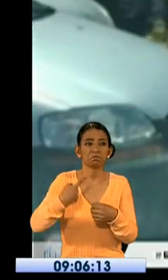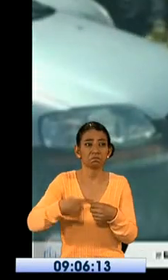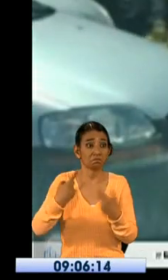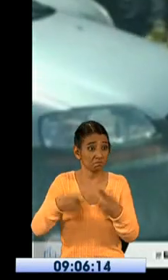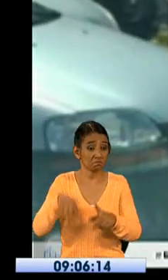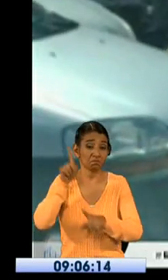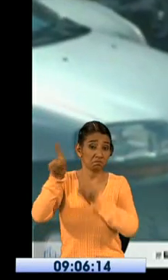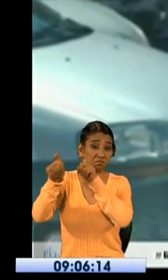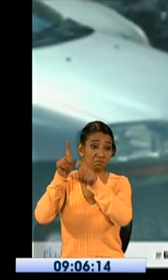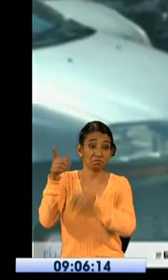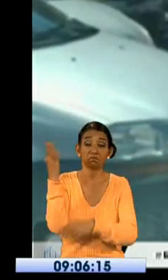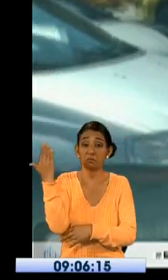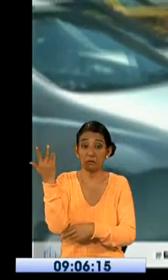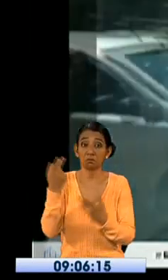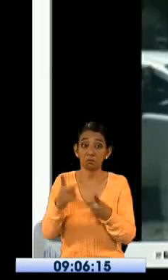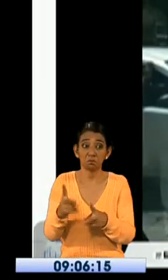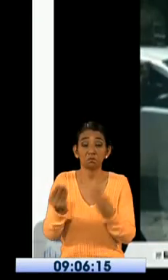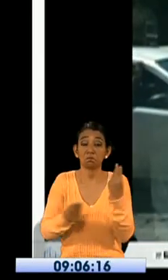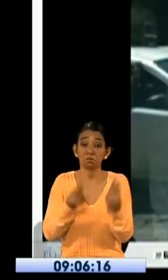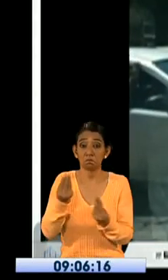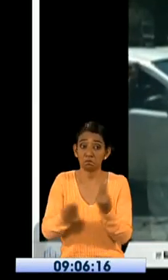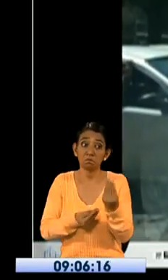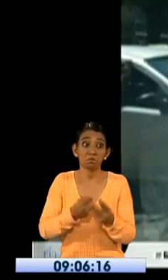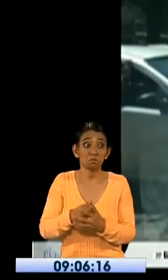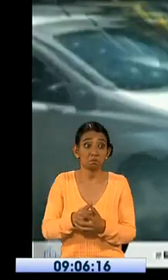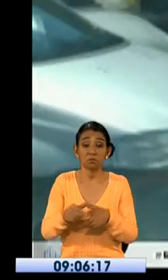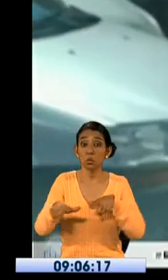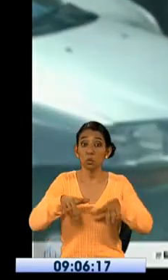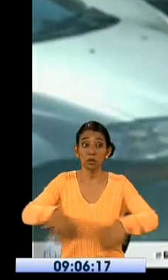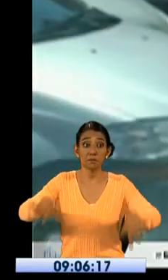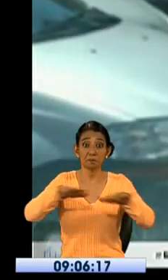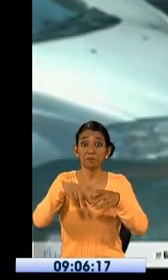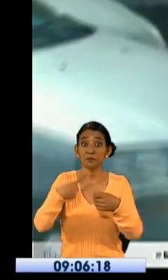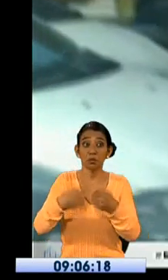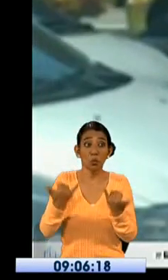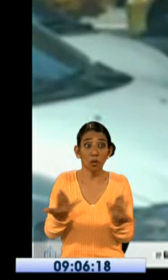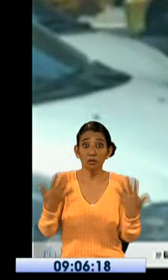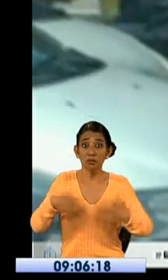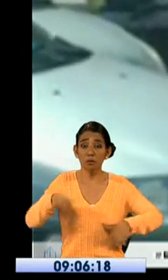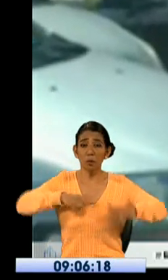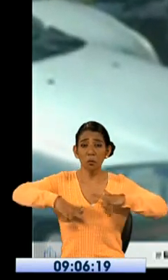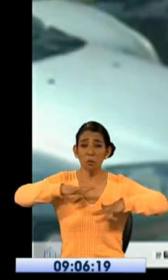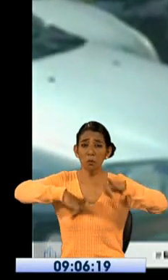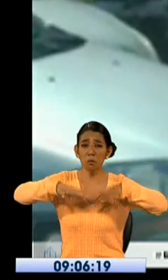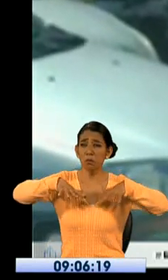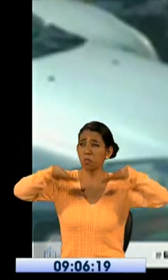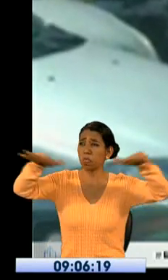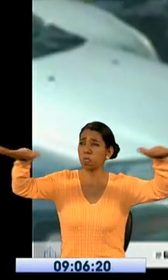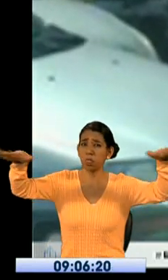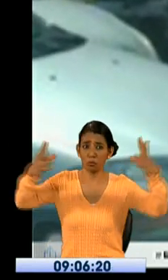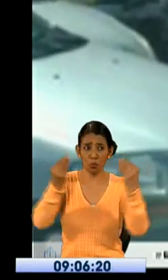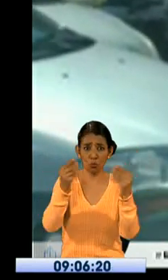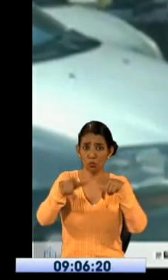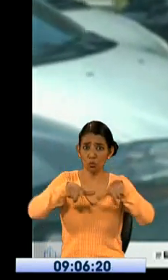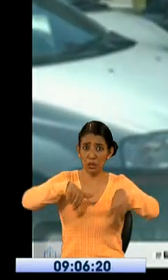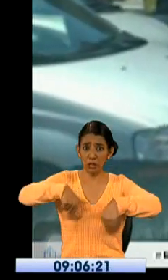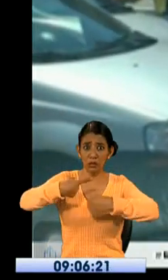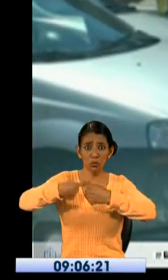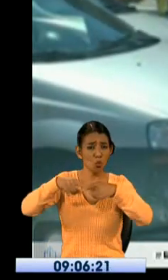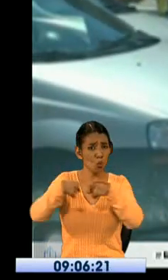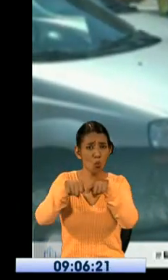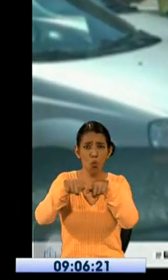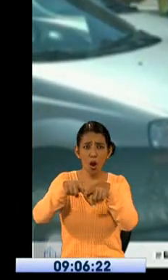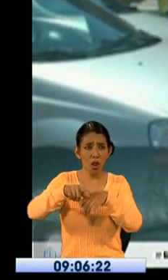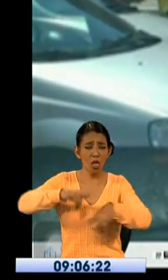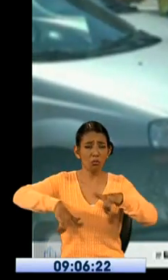también a nuestro alcalde, ¿qué se va a hacer? Esto es una zona de Quito, miren ahora cómo, gran mercado, ¿no? Y muchas partes de la ciudad uno